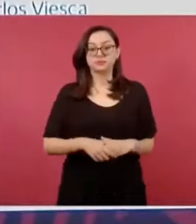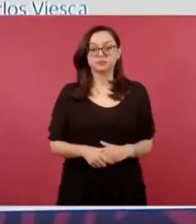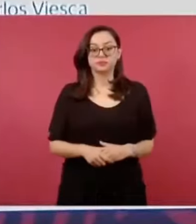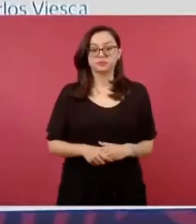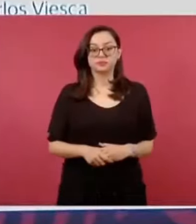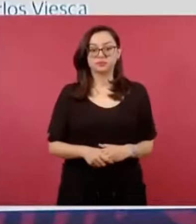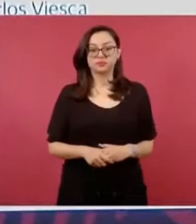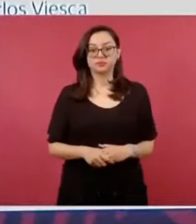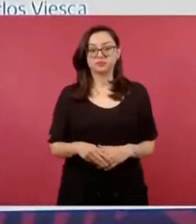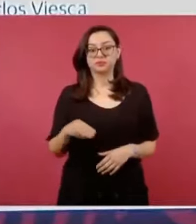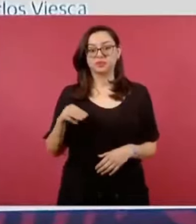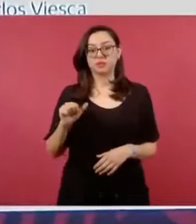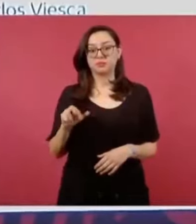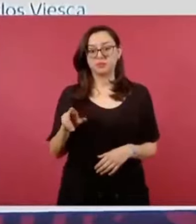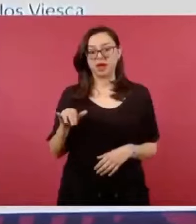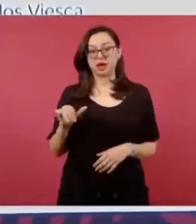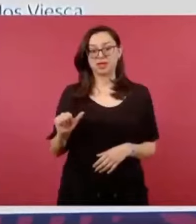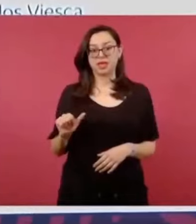Miren, María Elena.